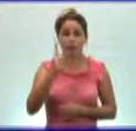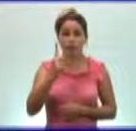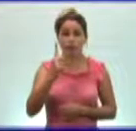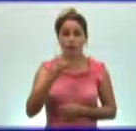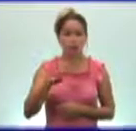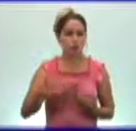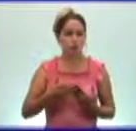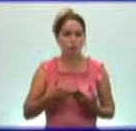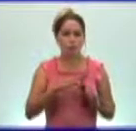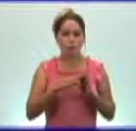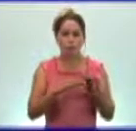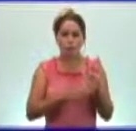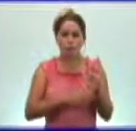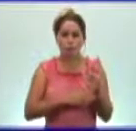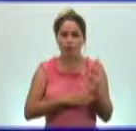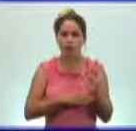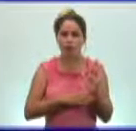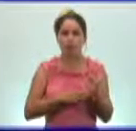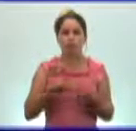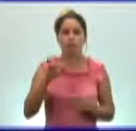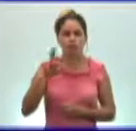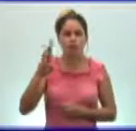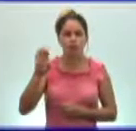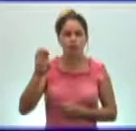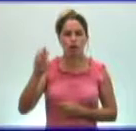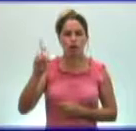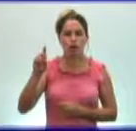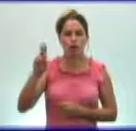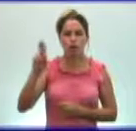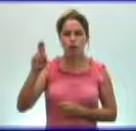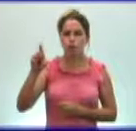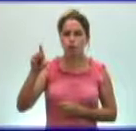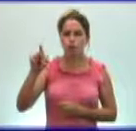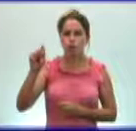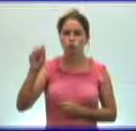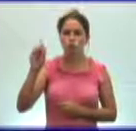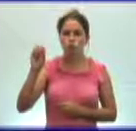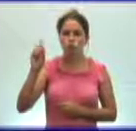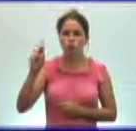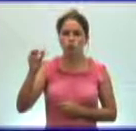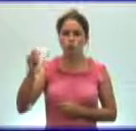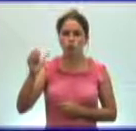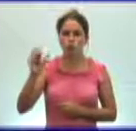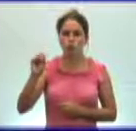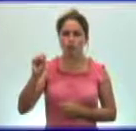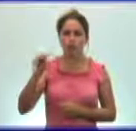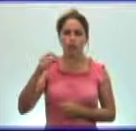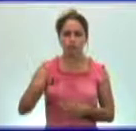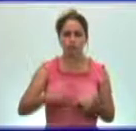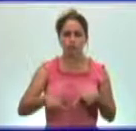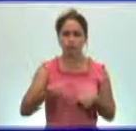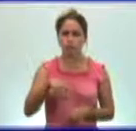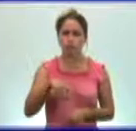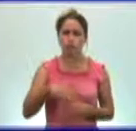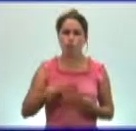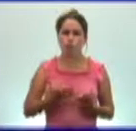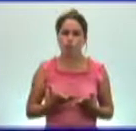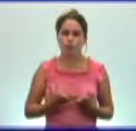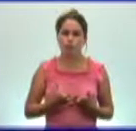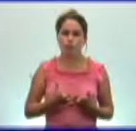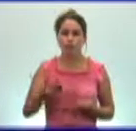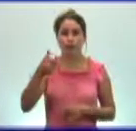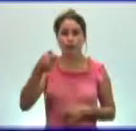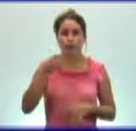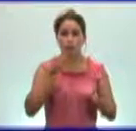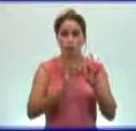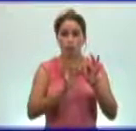que presentan serían propiedades reductoras. El G, que es cuando unimos, en el caso del átomo Q,